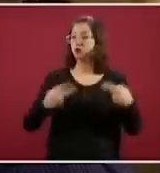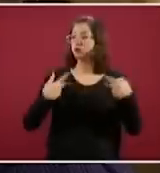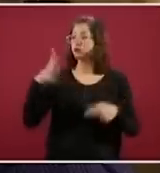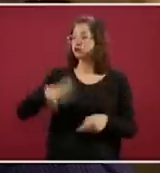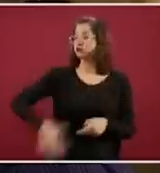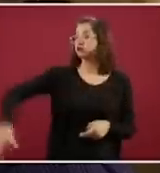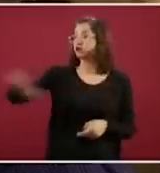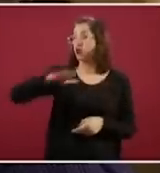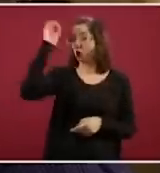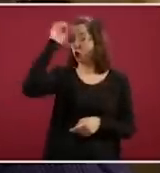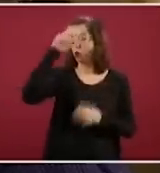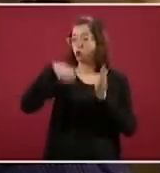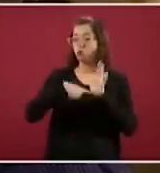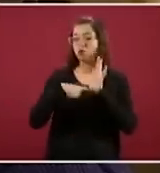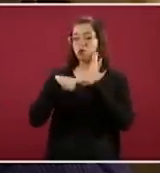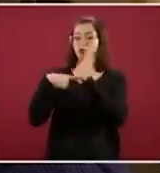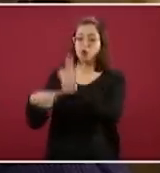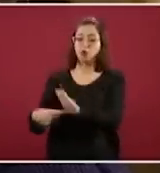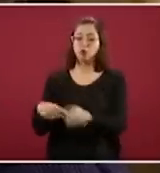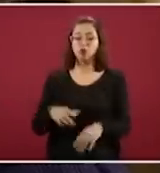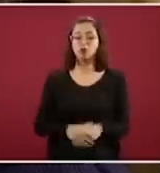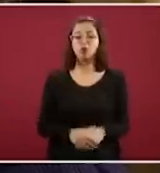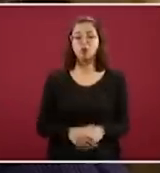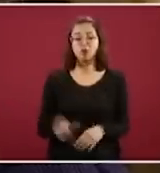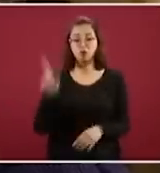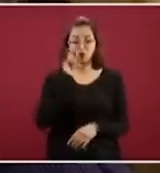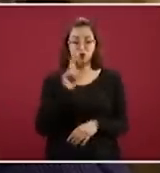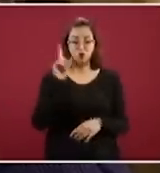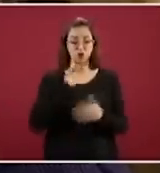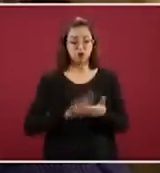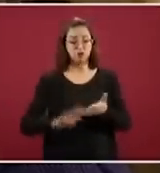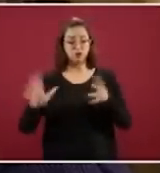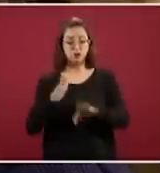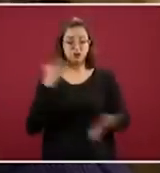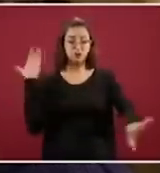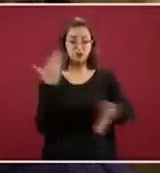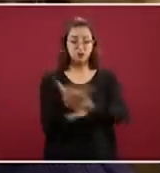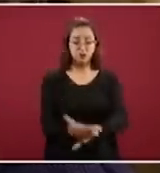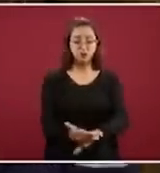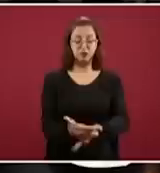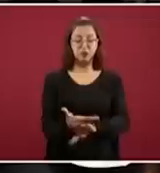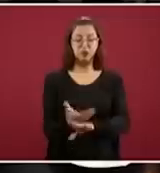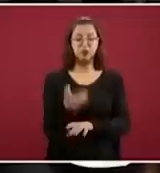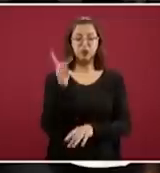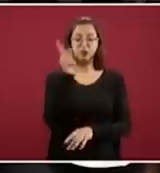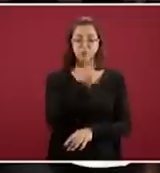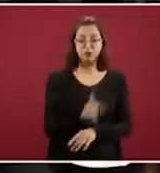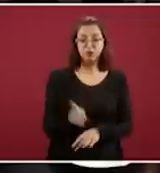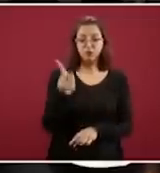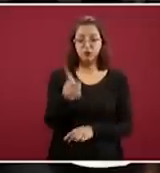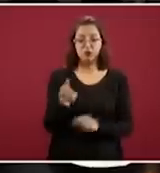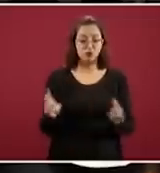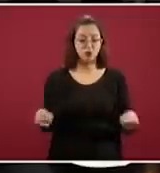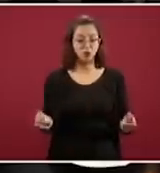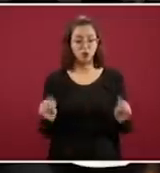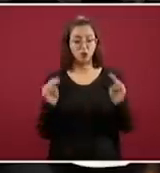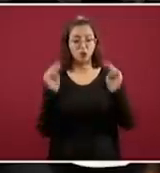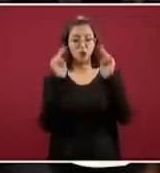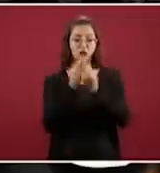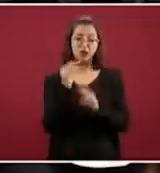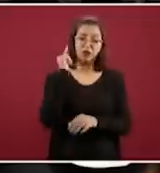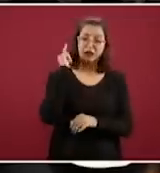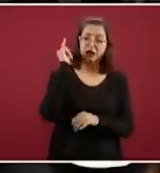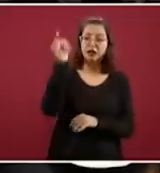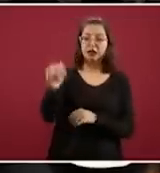Por eso pido la violencia contra las mujeres en los pueblos, montañas,